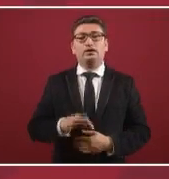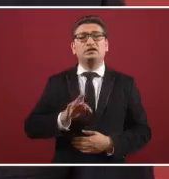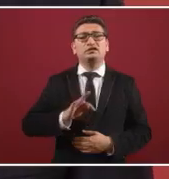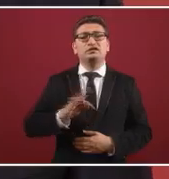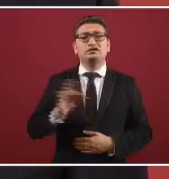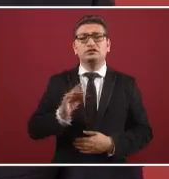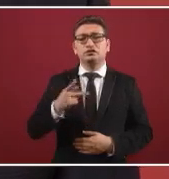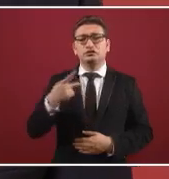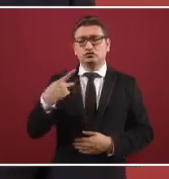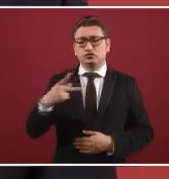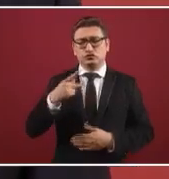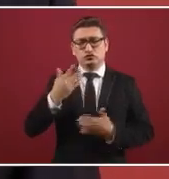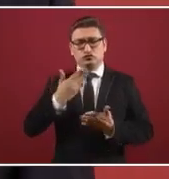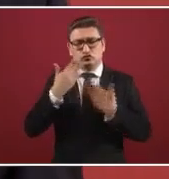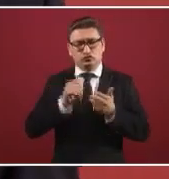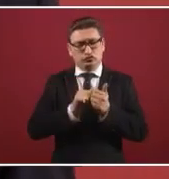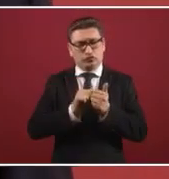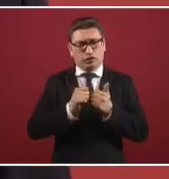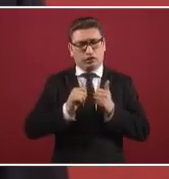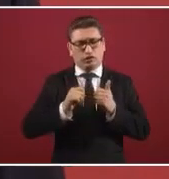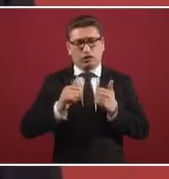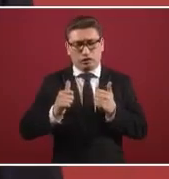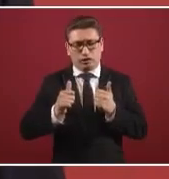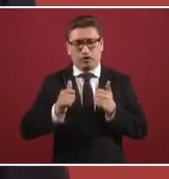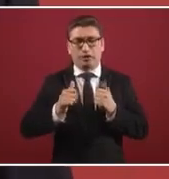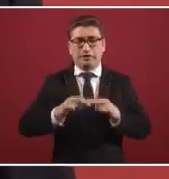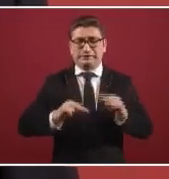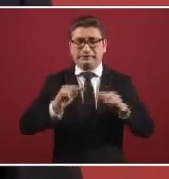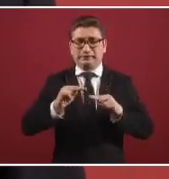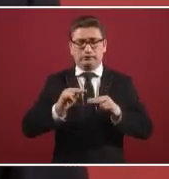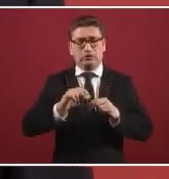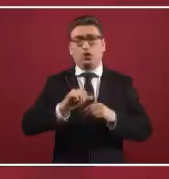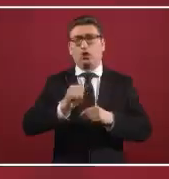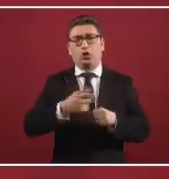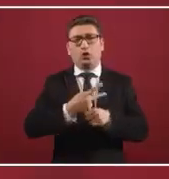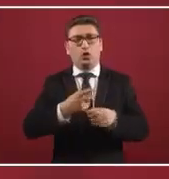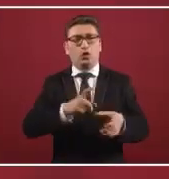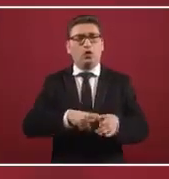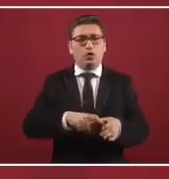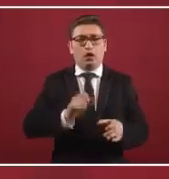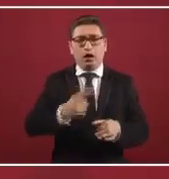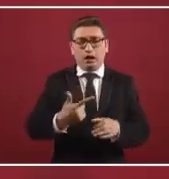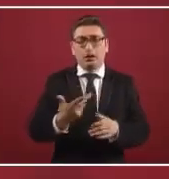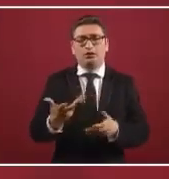de escolaridad y vaya a entrar a otro, pues a lo mejor